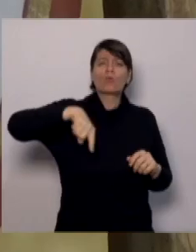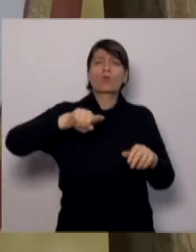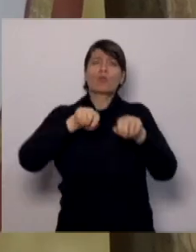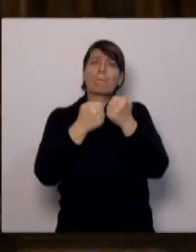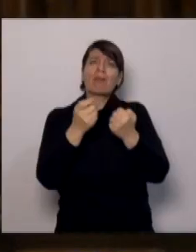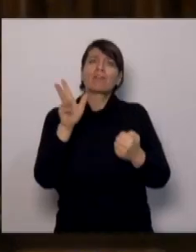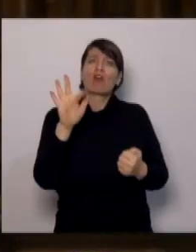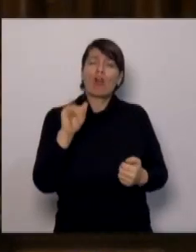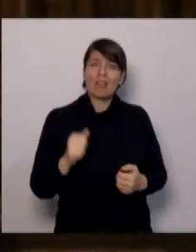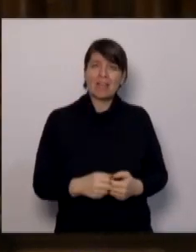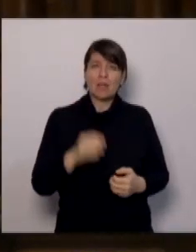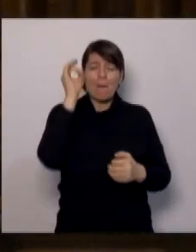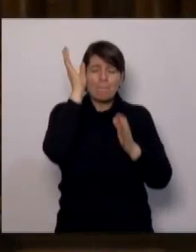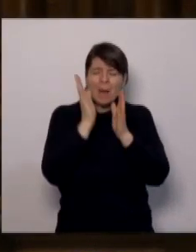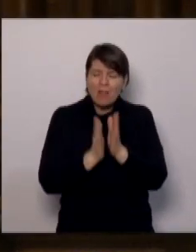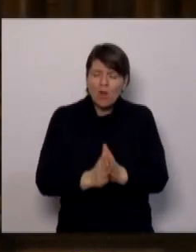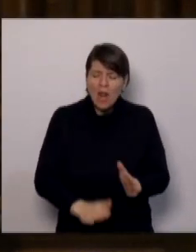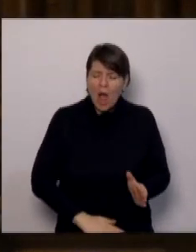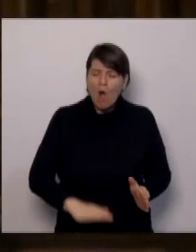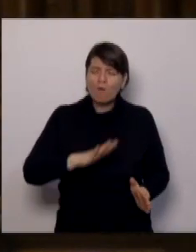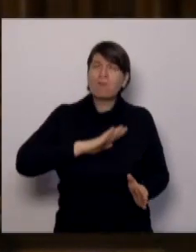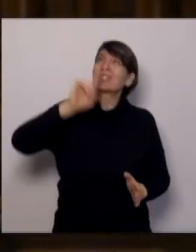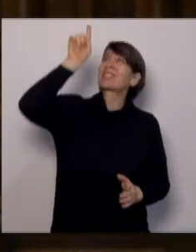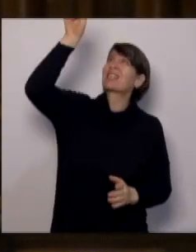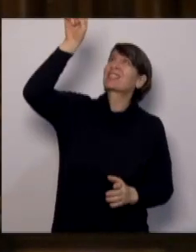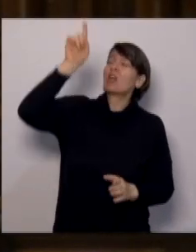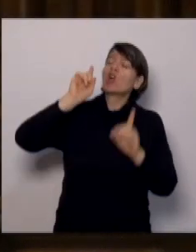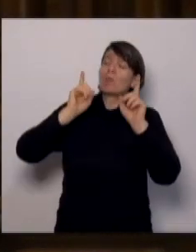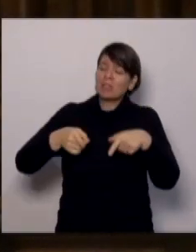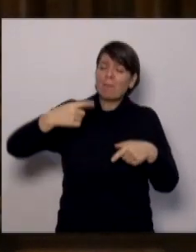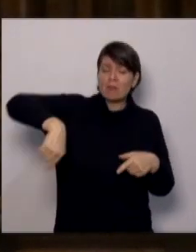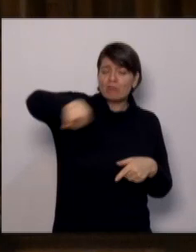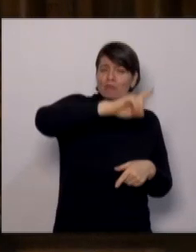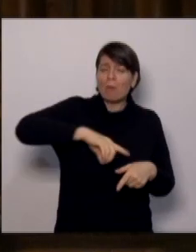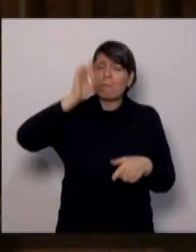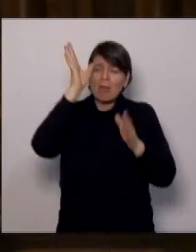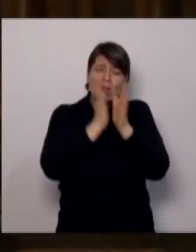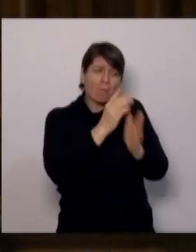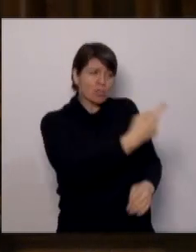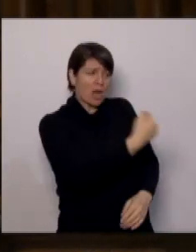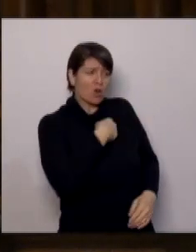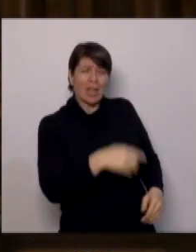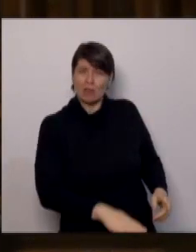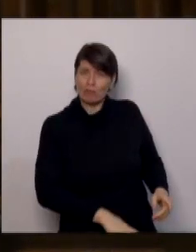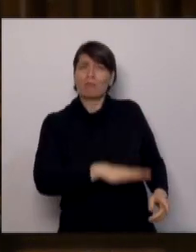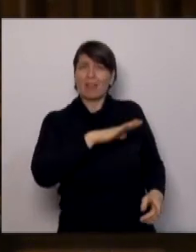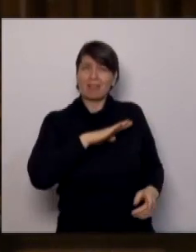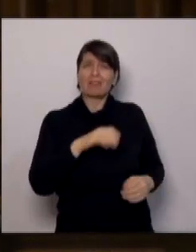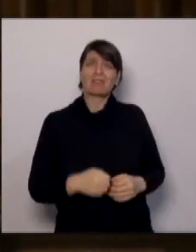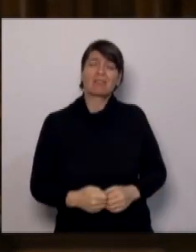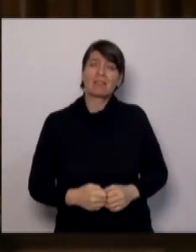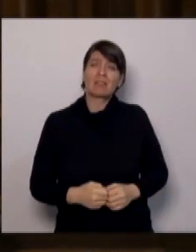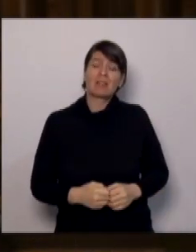cada día, perdona nuestras ofensas, como también nosotros perdonamos a los que nos